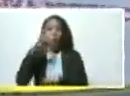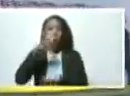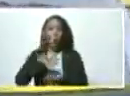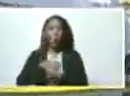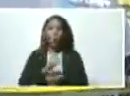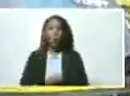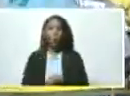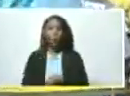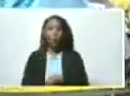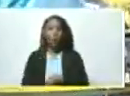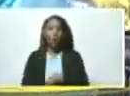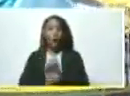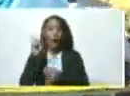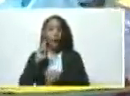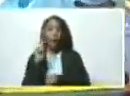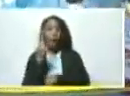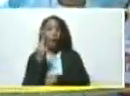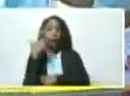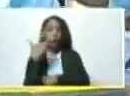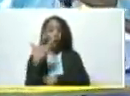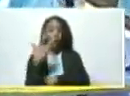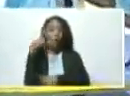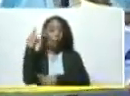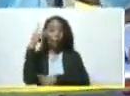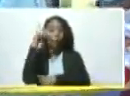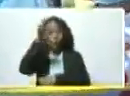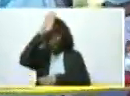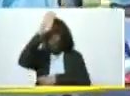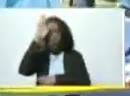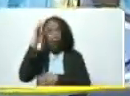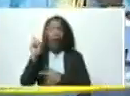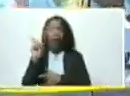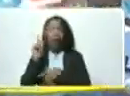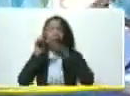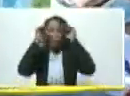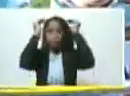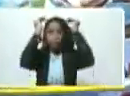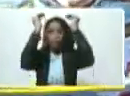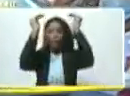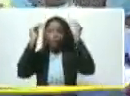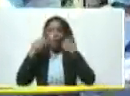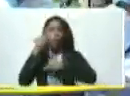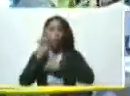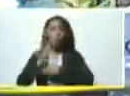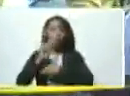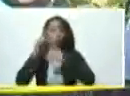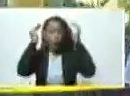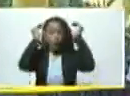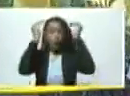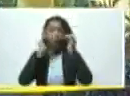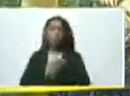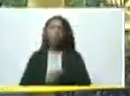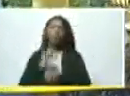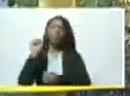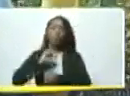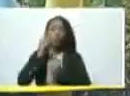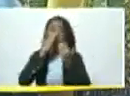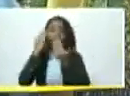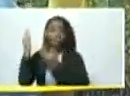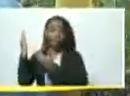Alimentación. Ahí en el Eje 3, en la parroquia La Vega, en la parte de terraza. Utilizando las terrazas, ¿ves? Sí. Esto